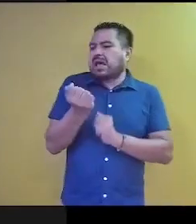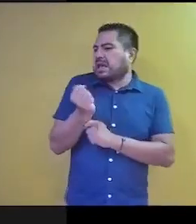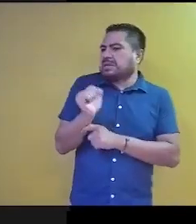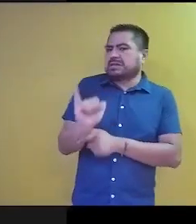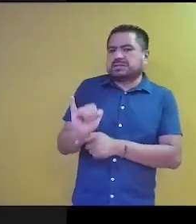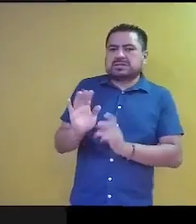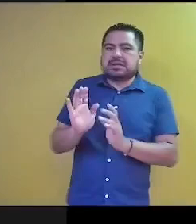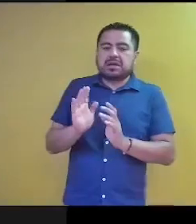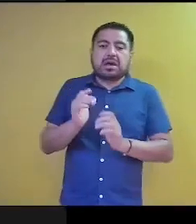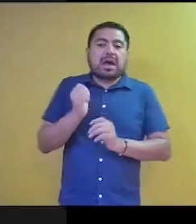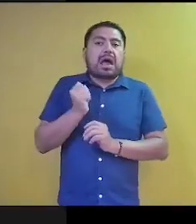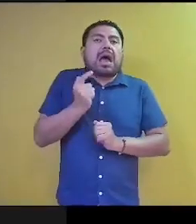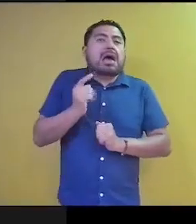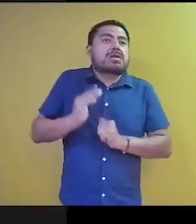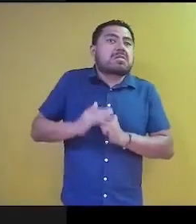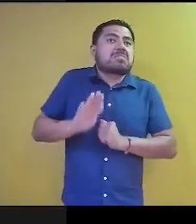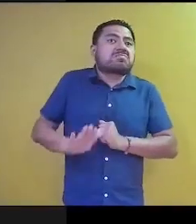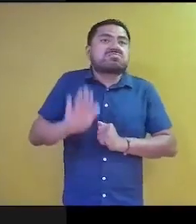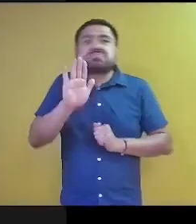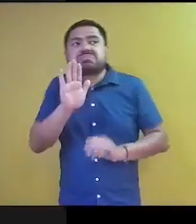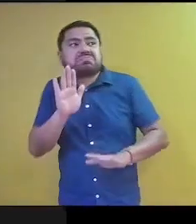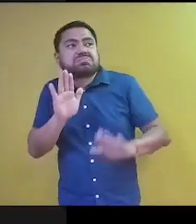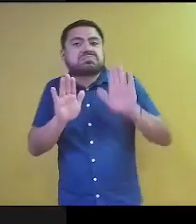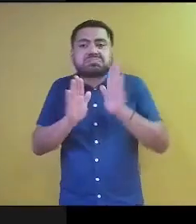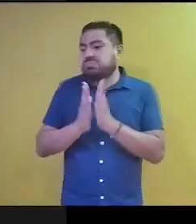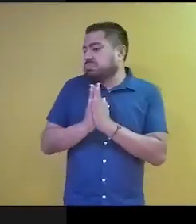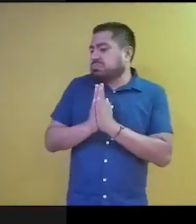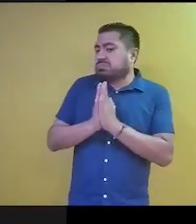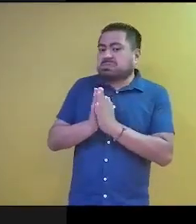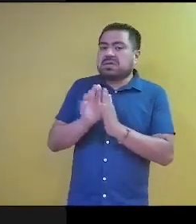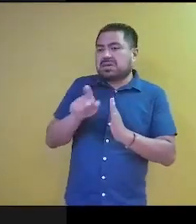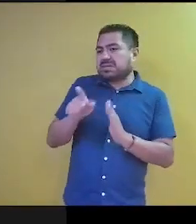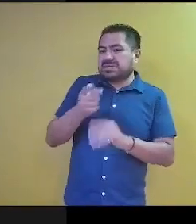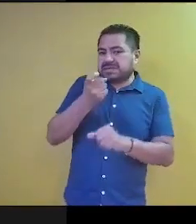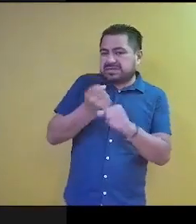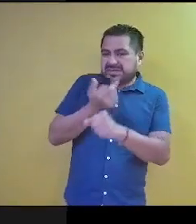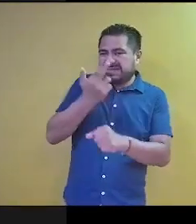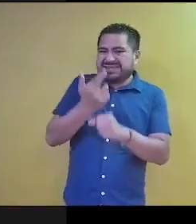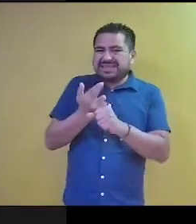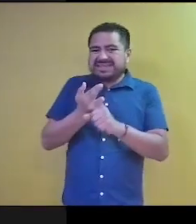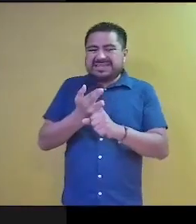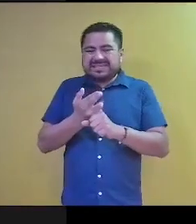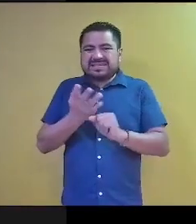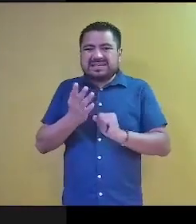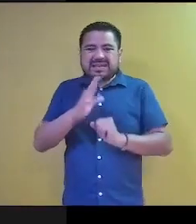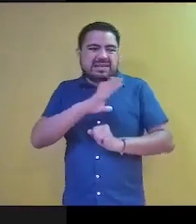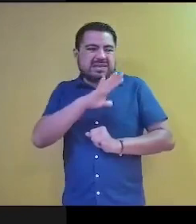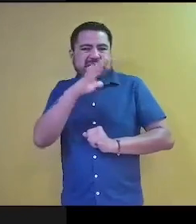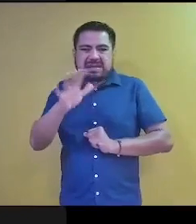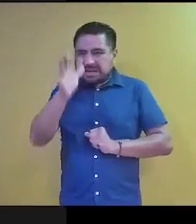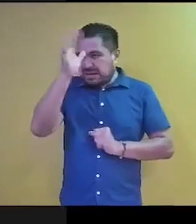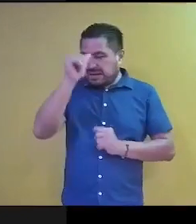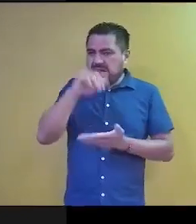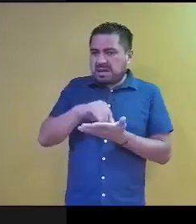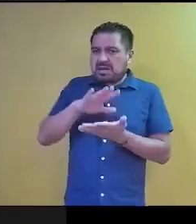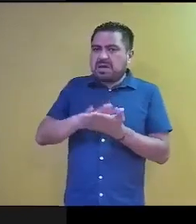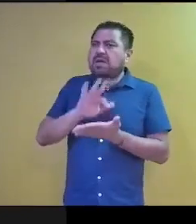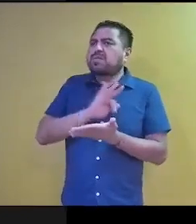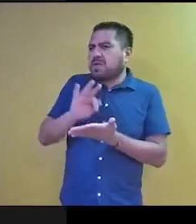naturaleza. Si no hubiera más intervenciones, entonces solicitaría al secretario general de acuerdos me